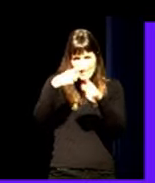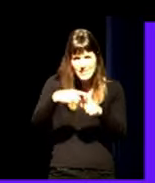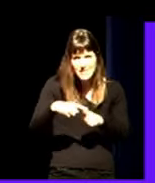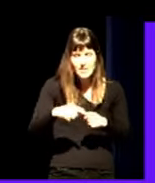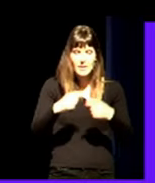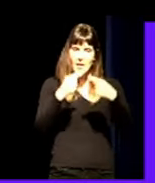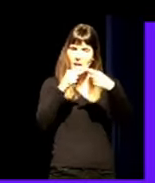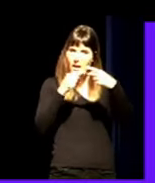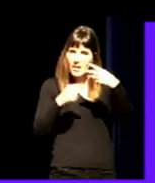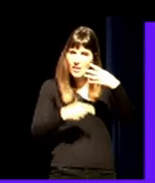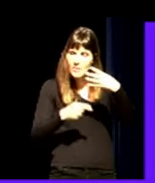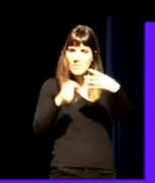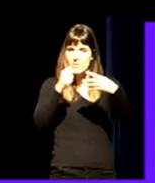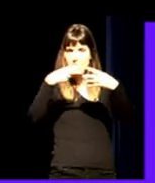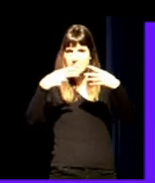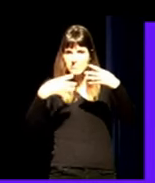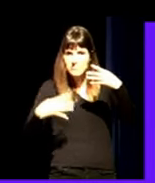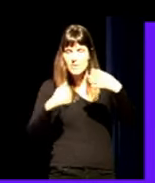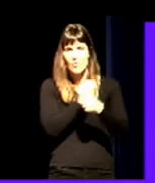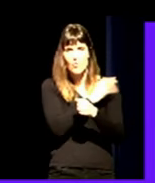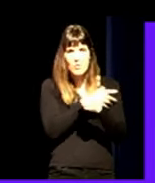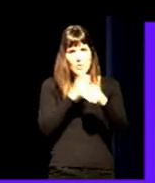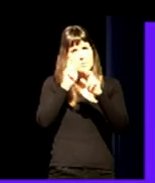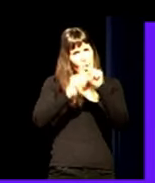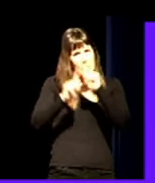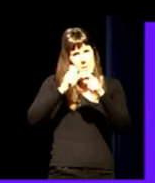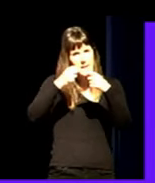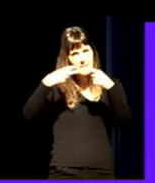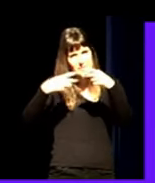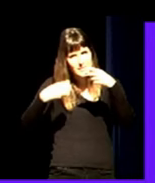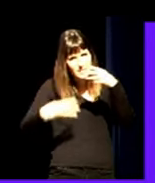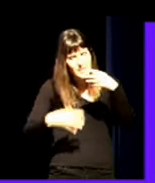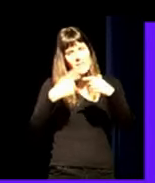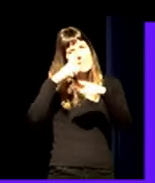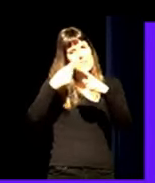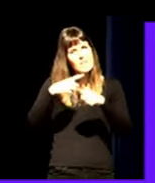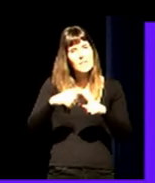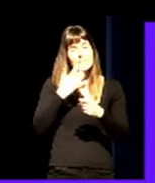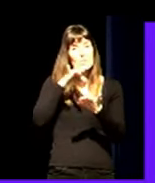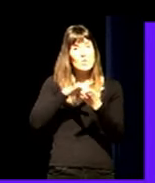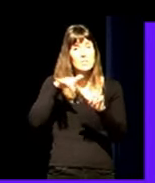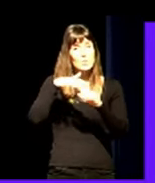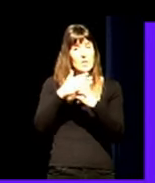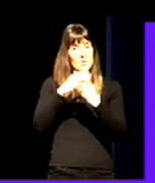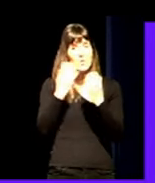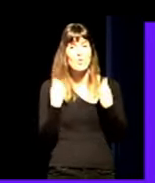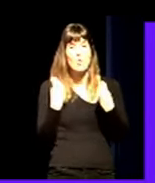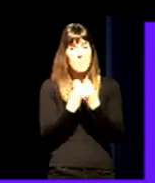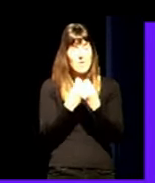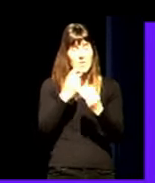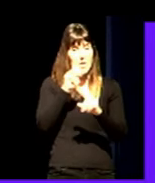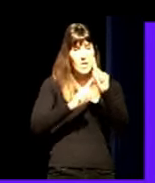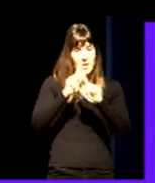posibilidades que abordan temática y problemática, quiebras de la convivencia, para las que unos